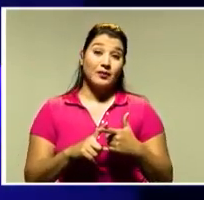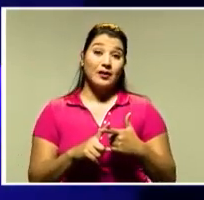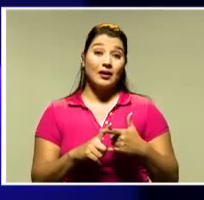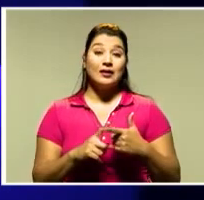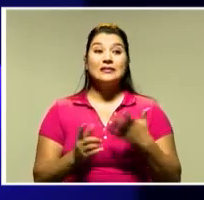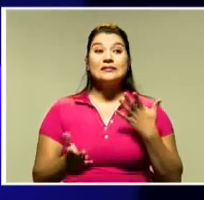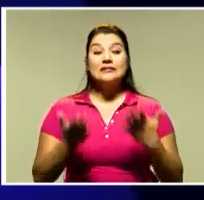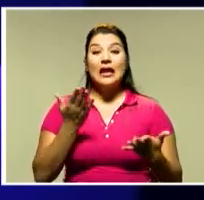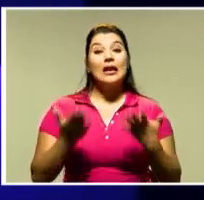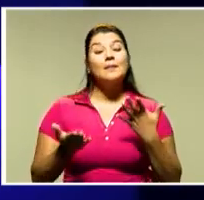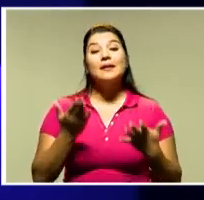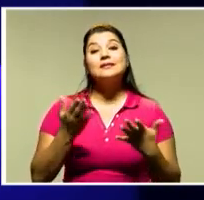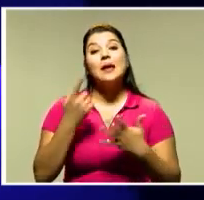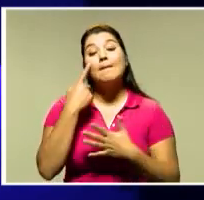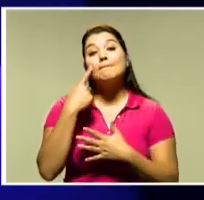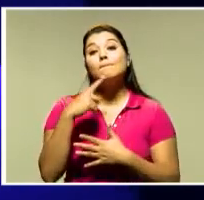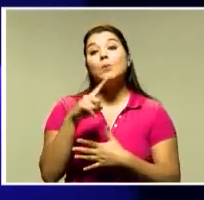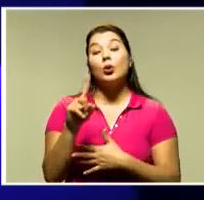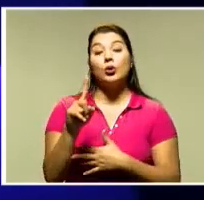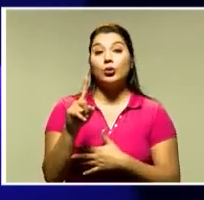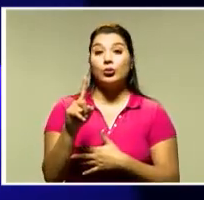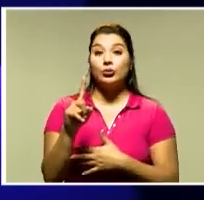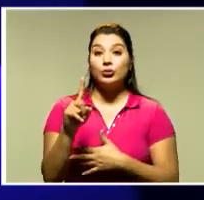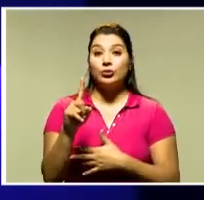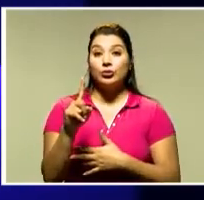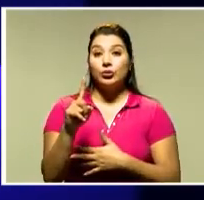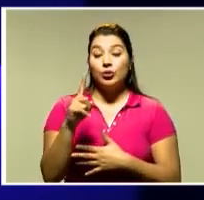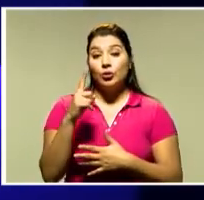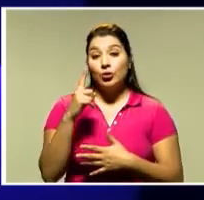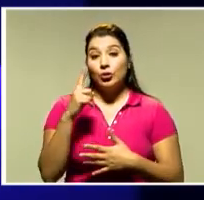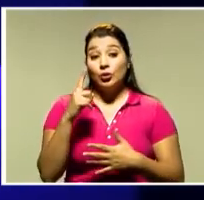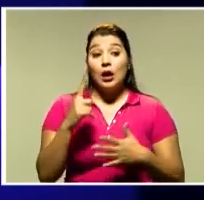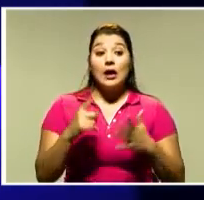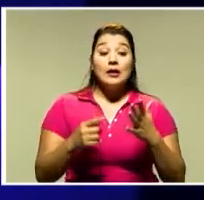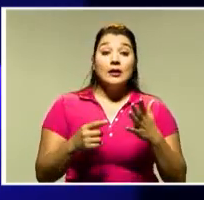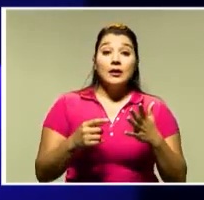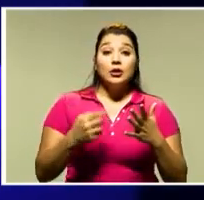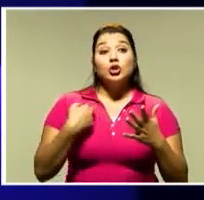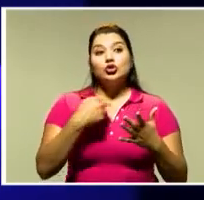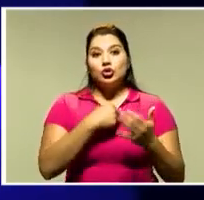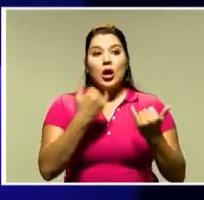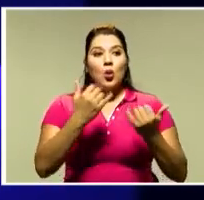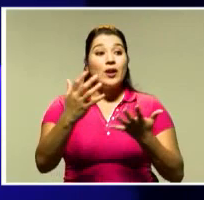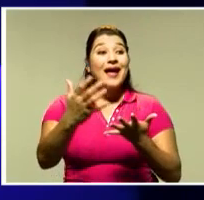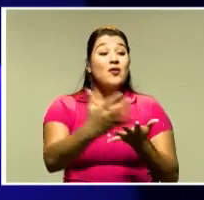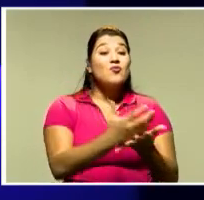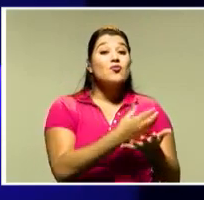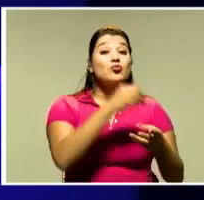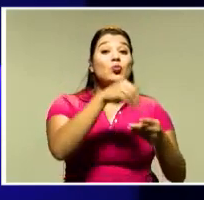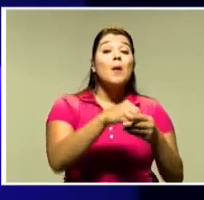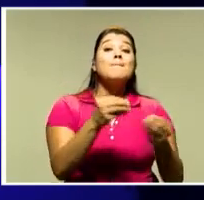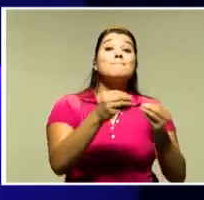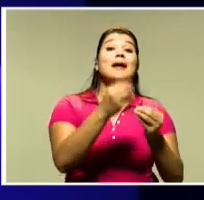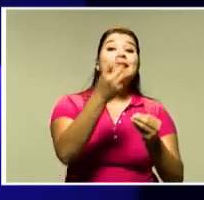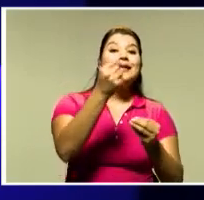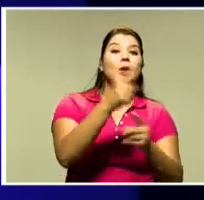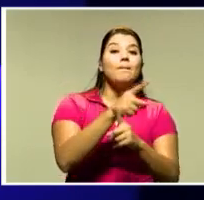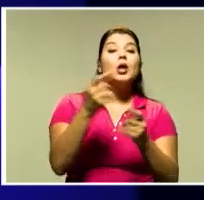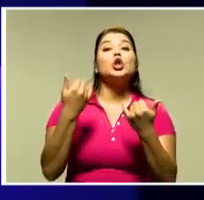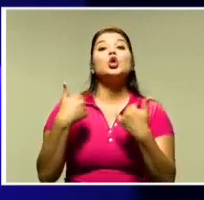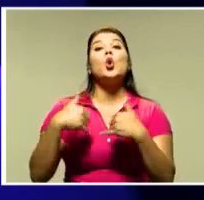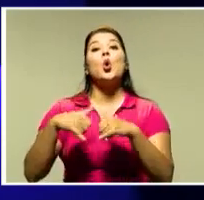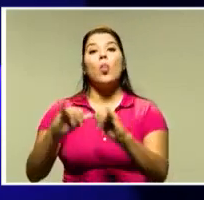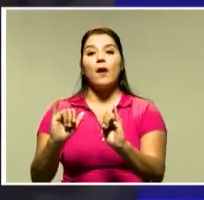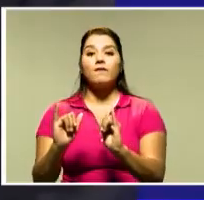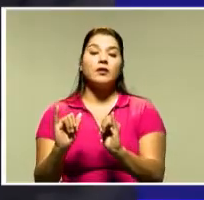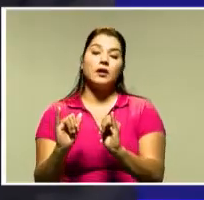de la inercia que produce que a pesar de que estemos recaudando más, todavía estamos con la cabeza bajo